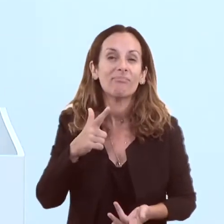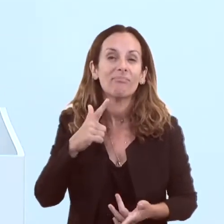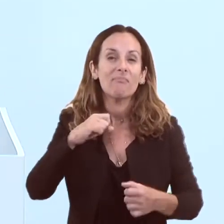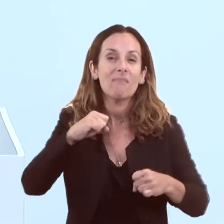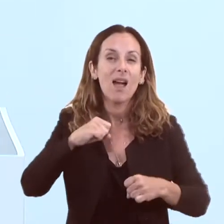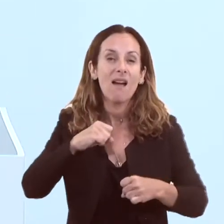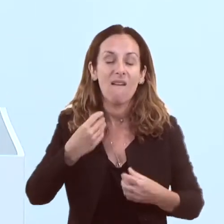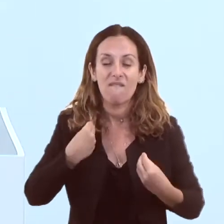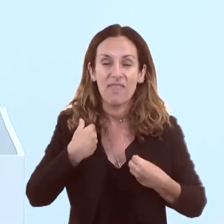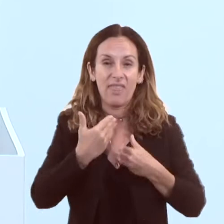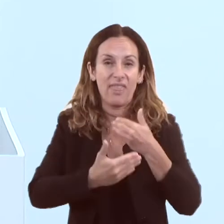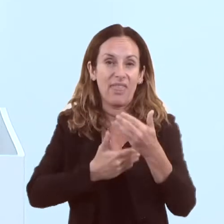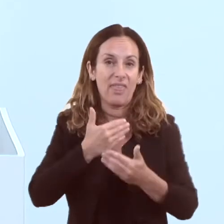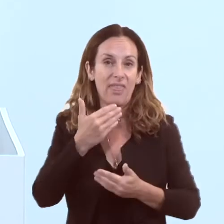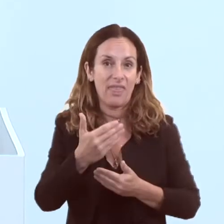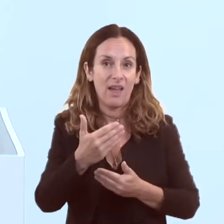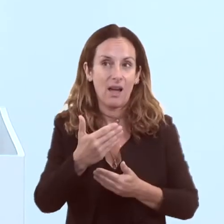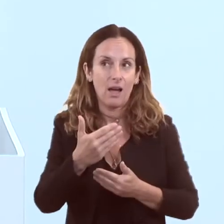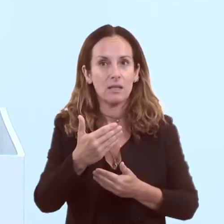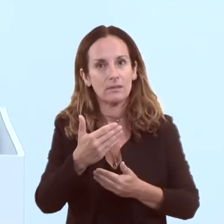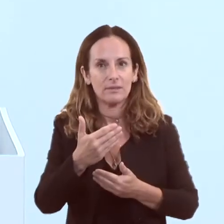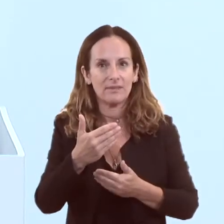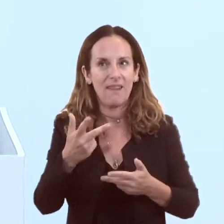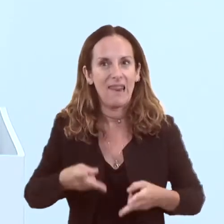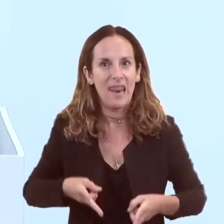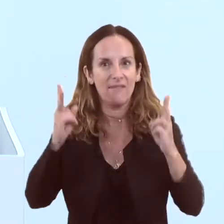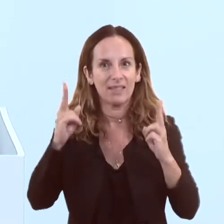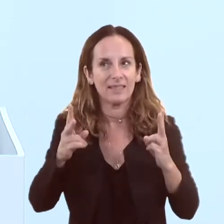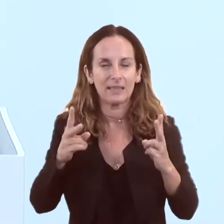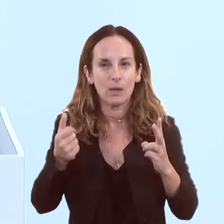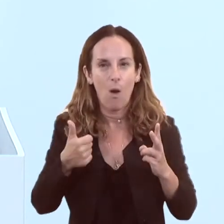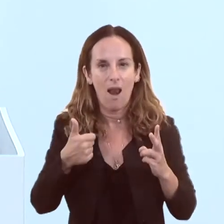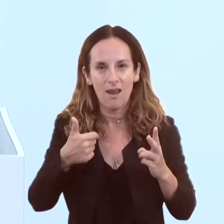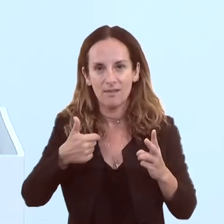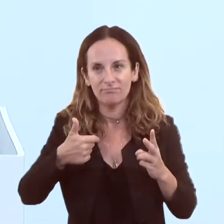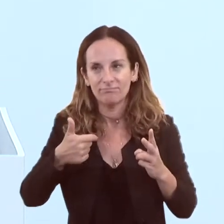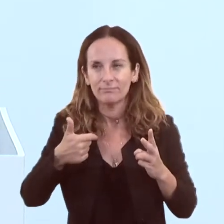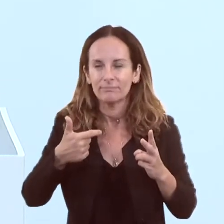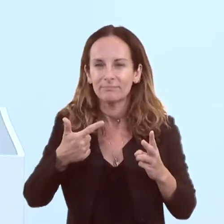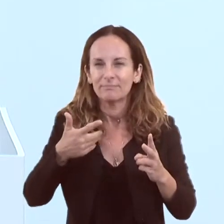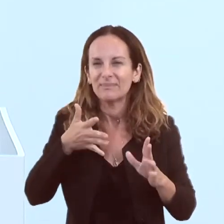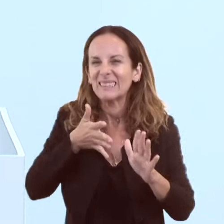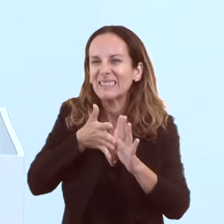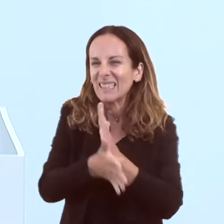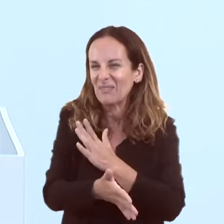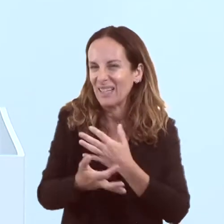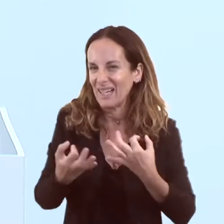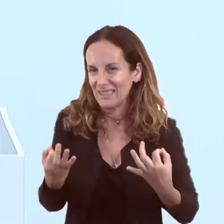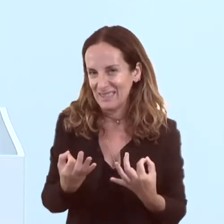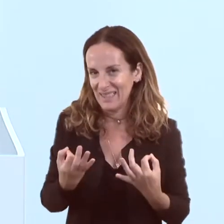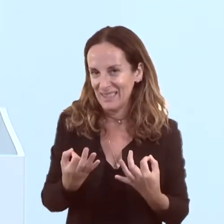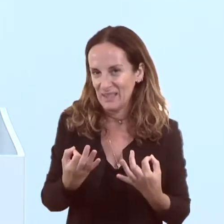de la vida se transforma en un ejercicio complejo el dotar de sentido a la palabra libertad ya no es